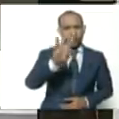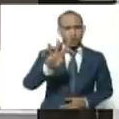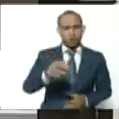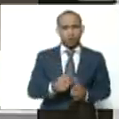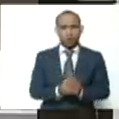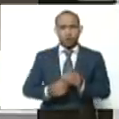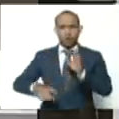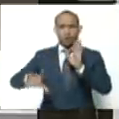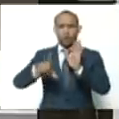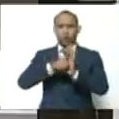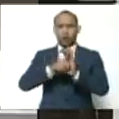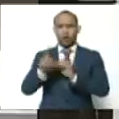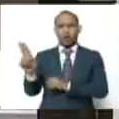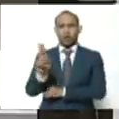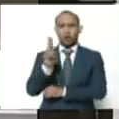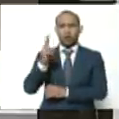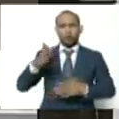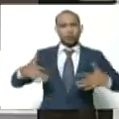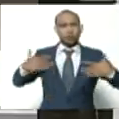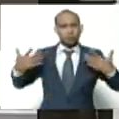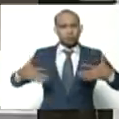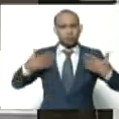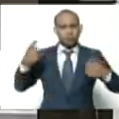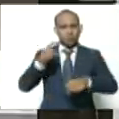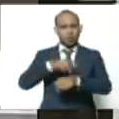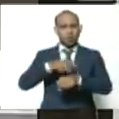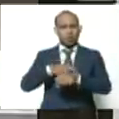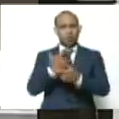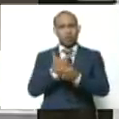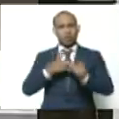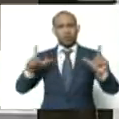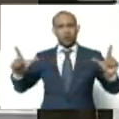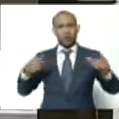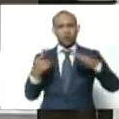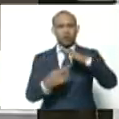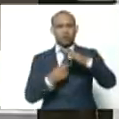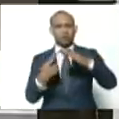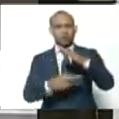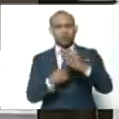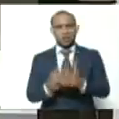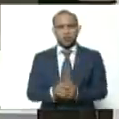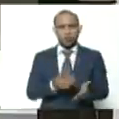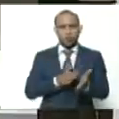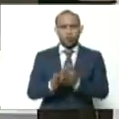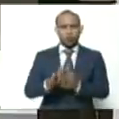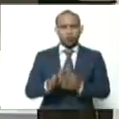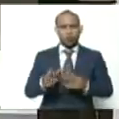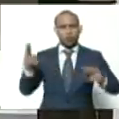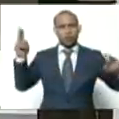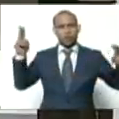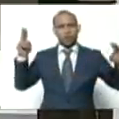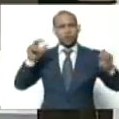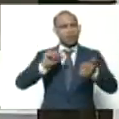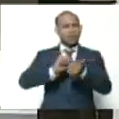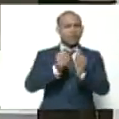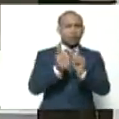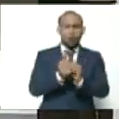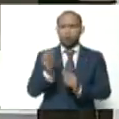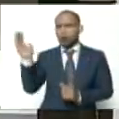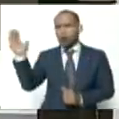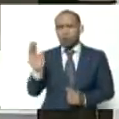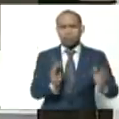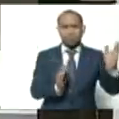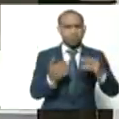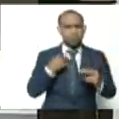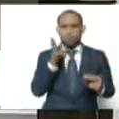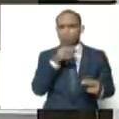la ley para el uso y disfrute del tiempo libre y la recreación bajo situaciones sobrevenidas, se llama. No